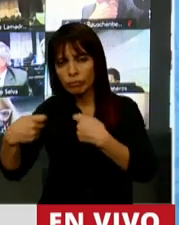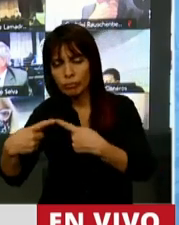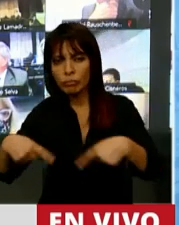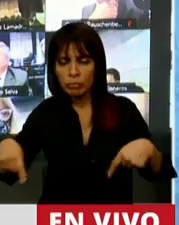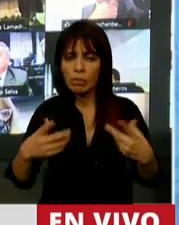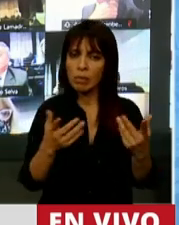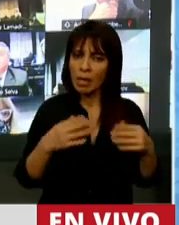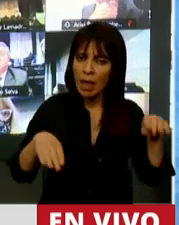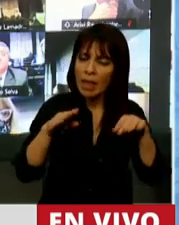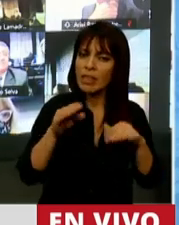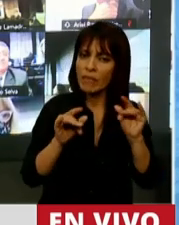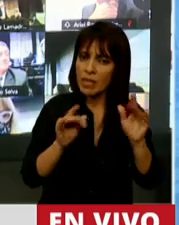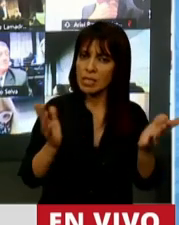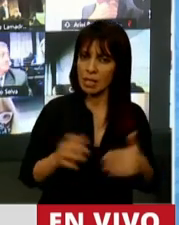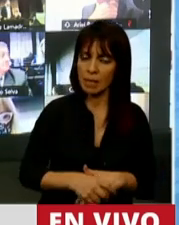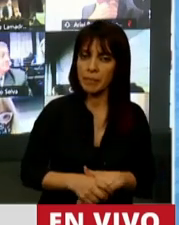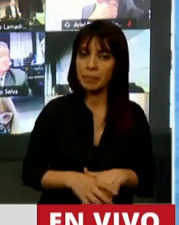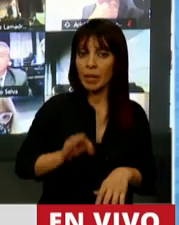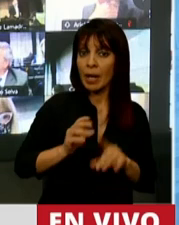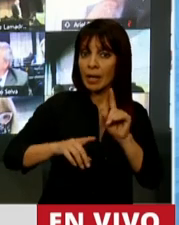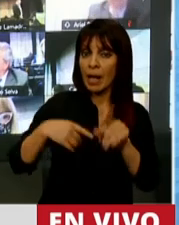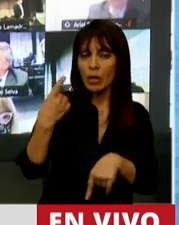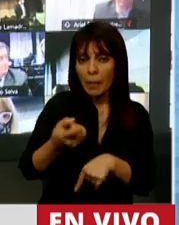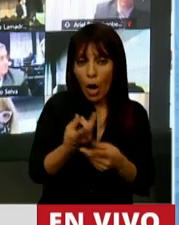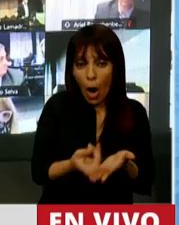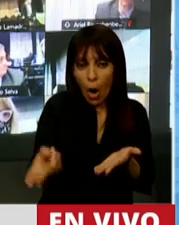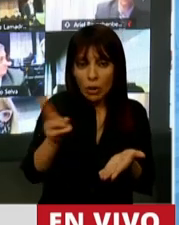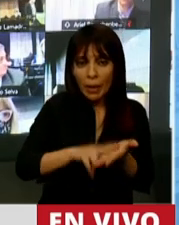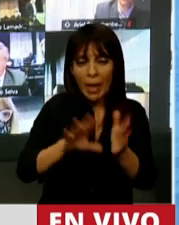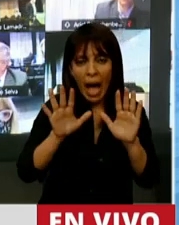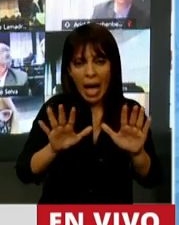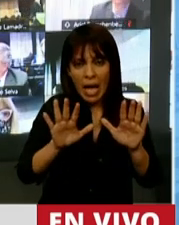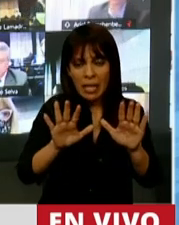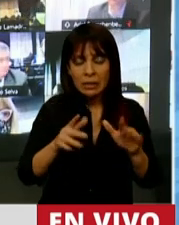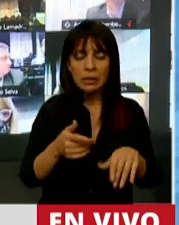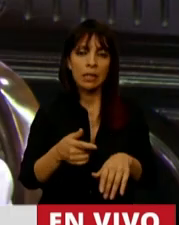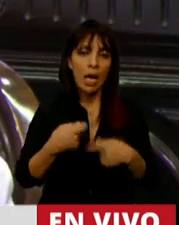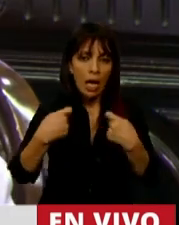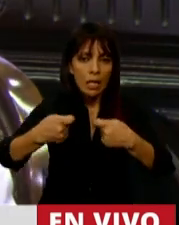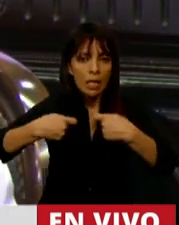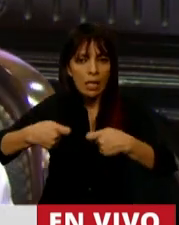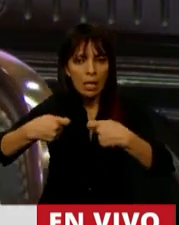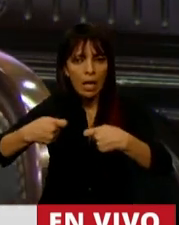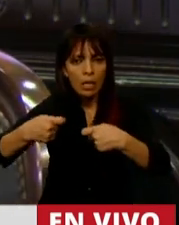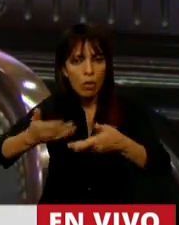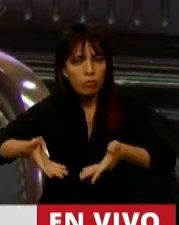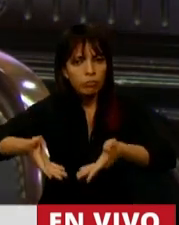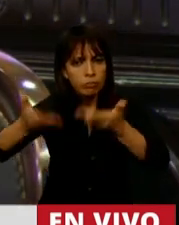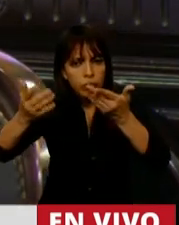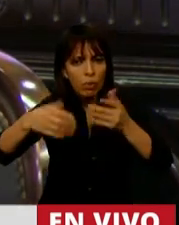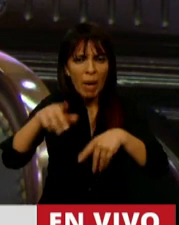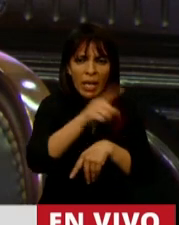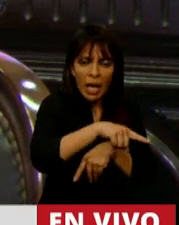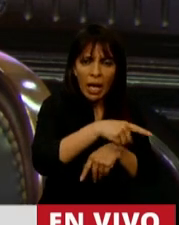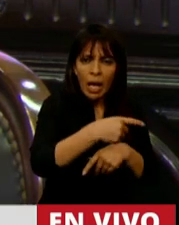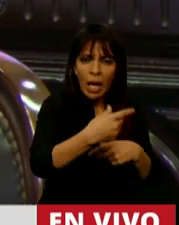situación de este año se entiende, pero el año que viene volver a tener un déficit tan alto y seguir gastando más de lo que recaudamos, la verdad